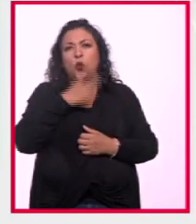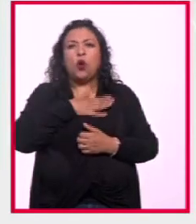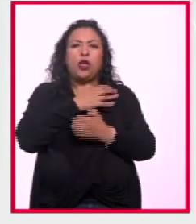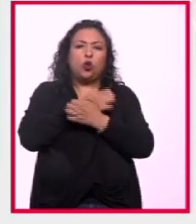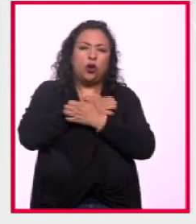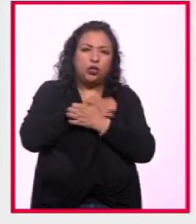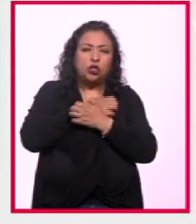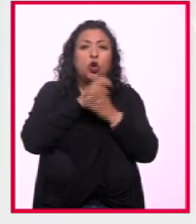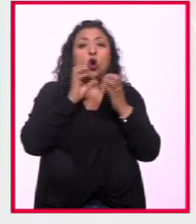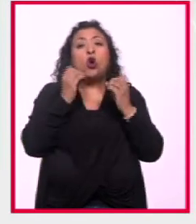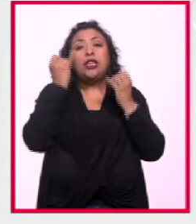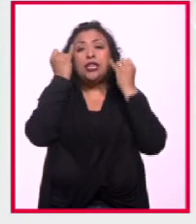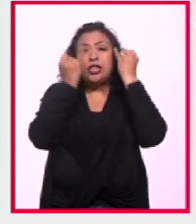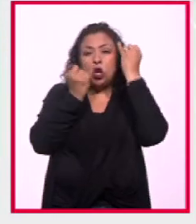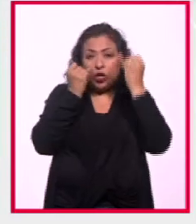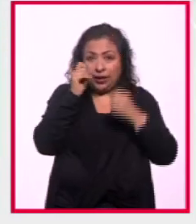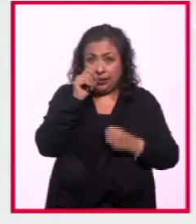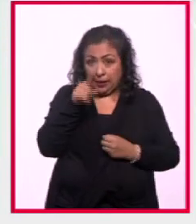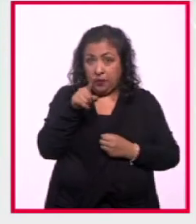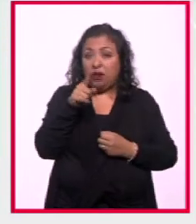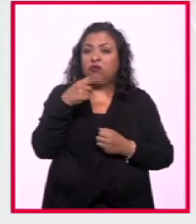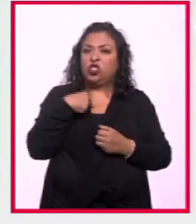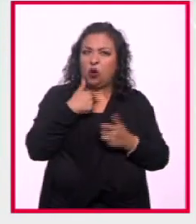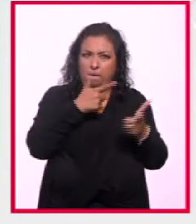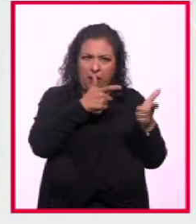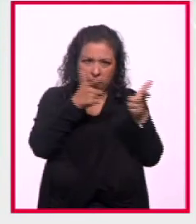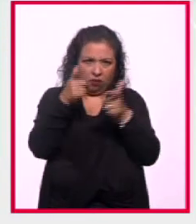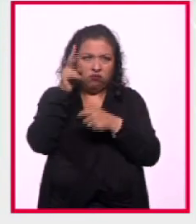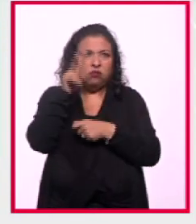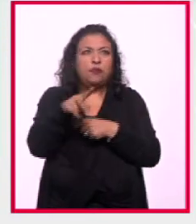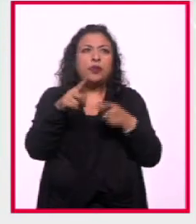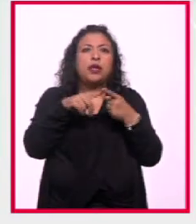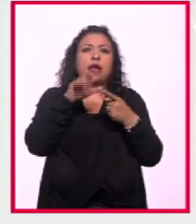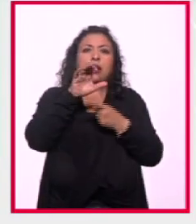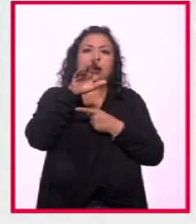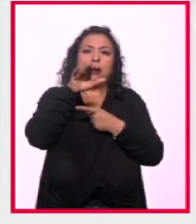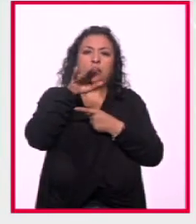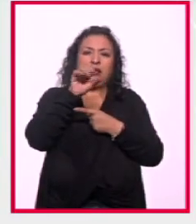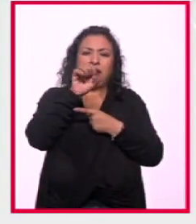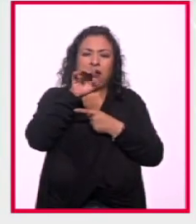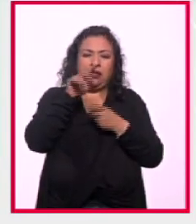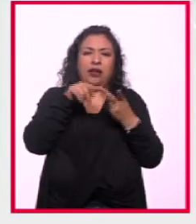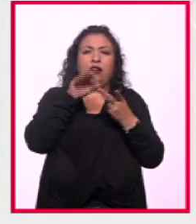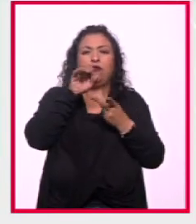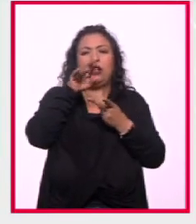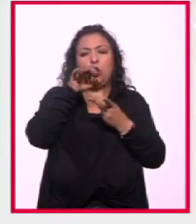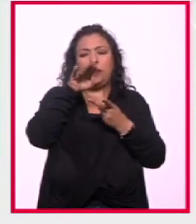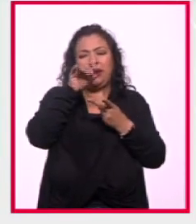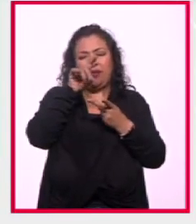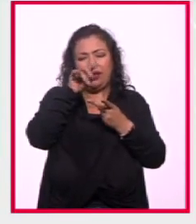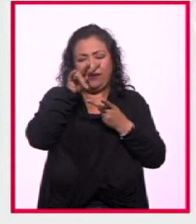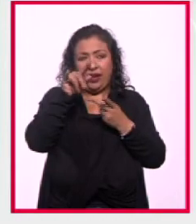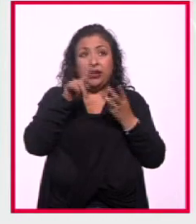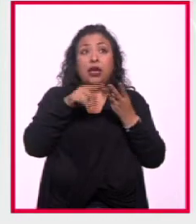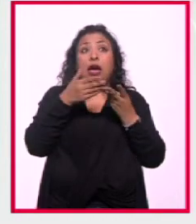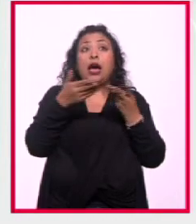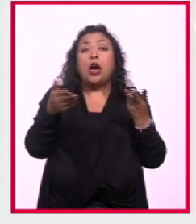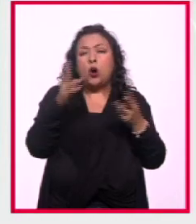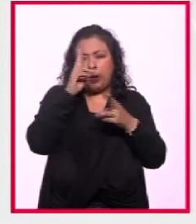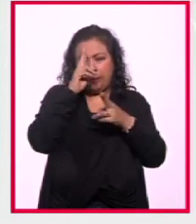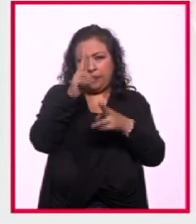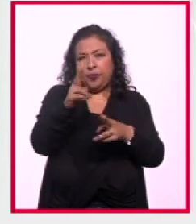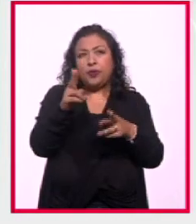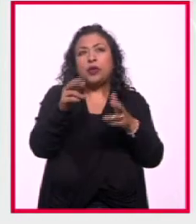desde la ideología pero también en el frente de batalla está carmen serdán está fenomenal del valle ahora rindiéndole homenaje